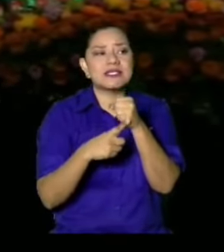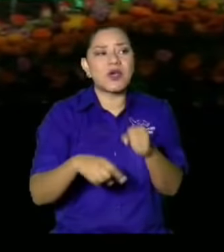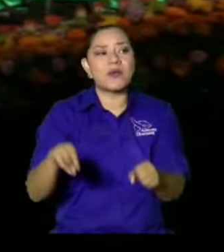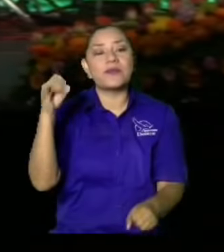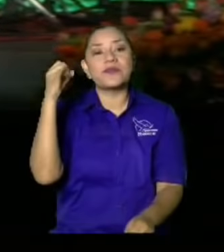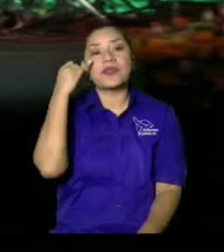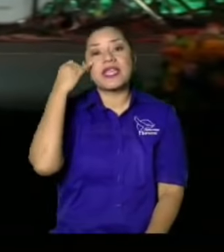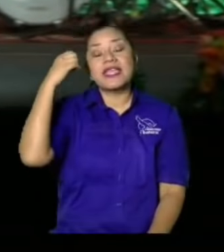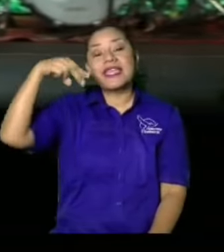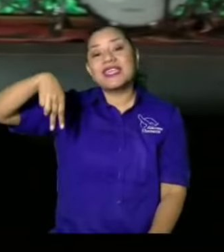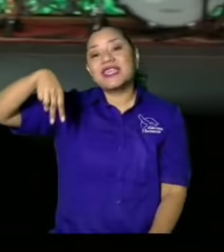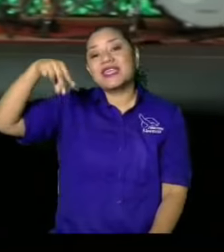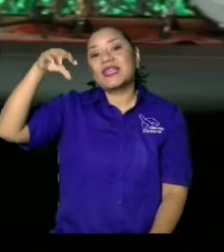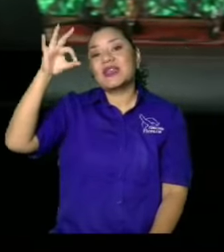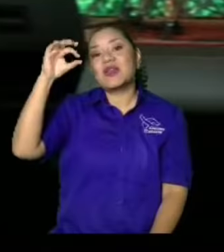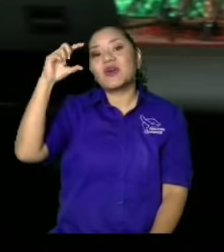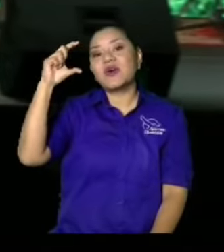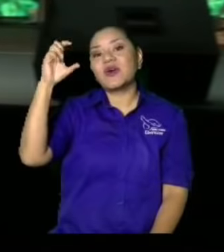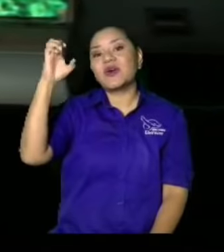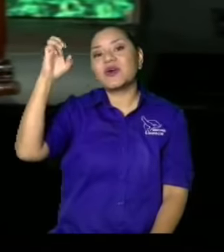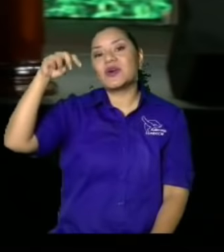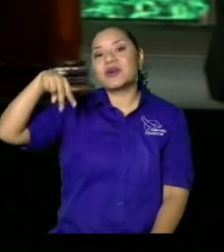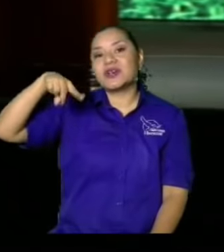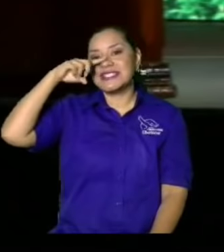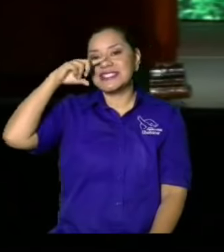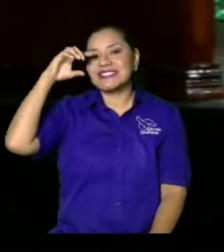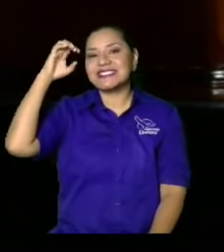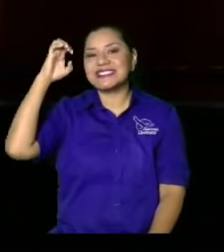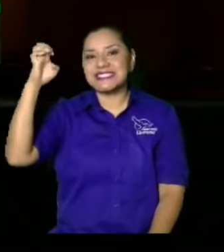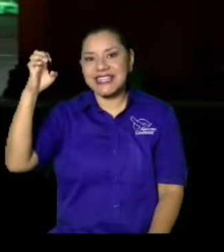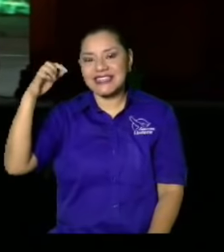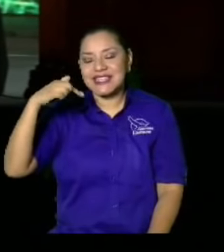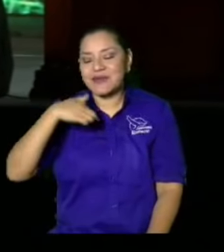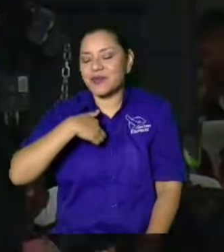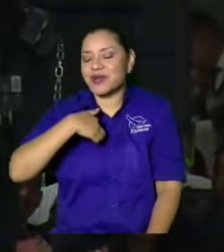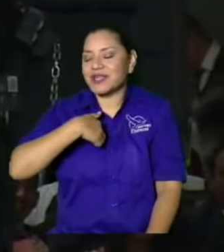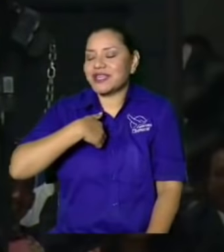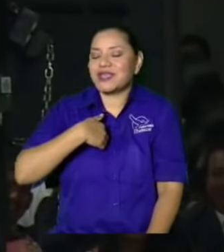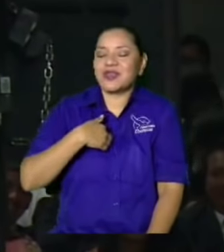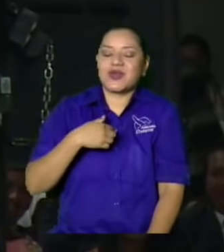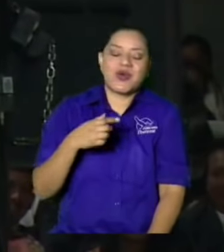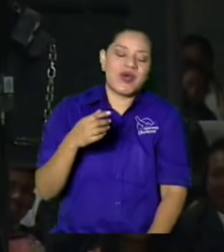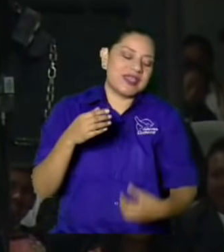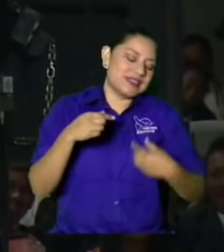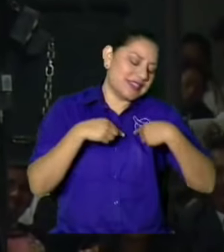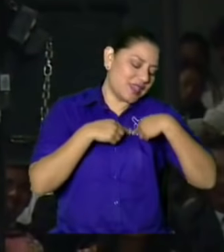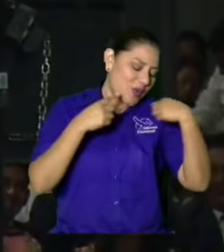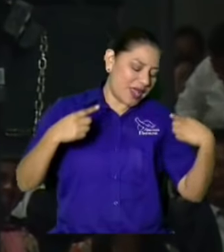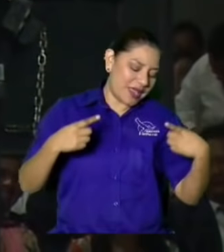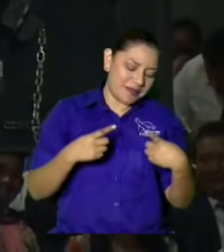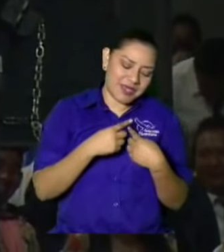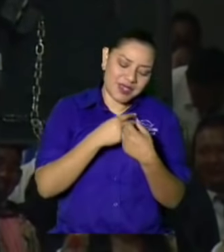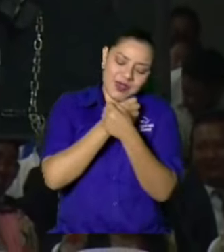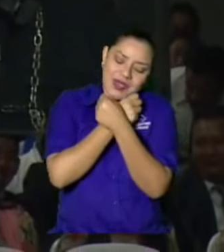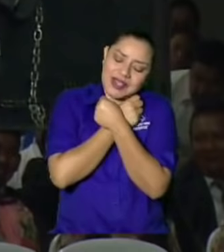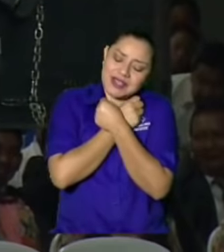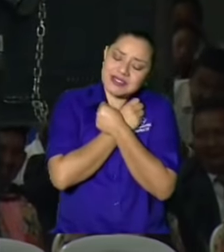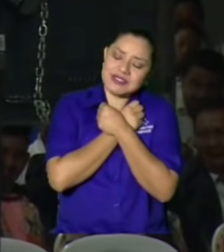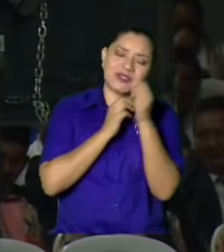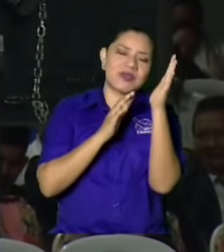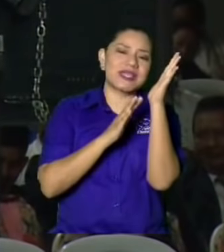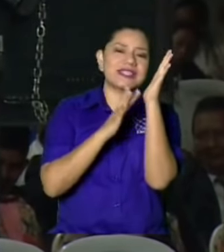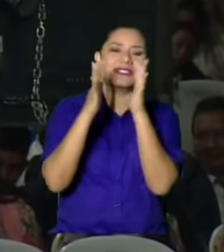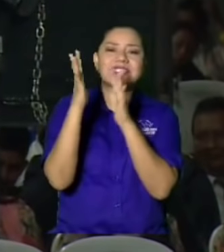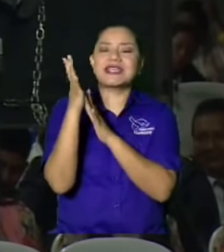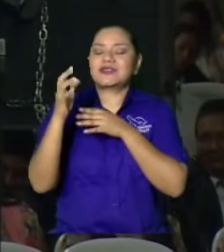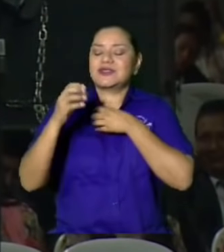yo voy a hablar, es que estoy enamorado, no tengo otro tema, hermano. El único tema que está dentro de mi corazón es Él, y por